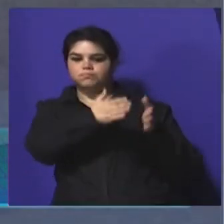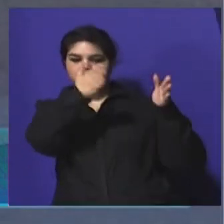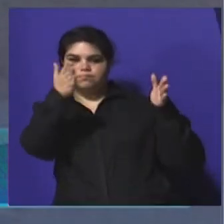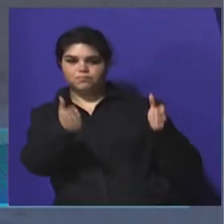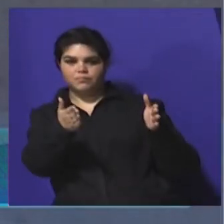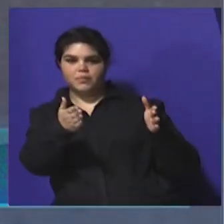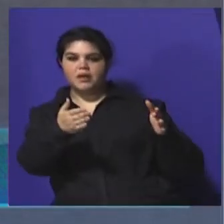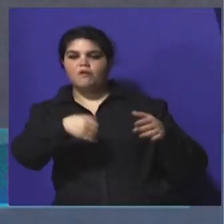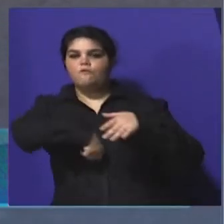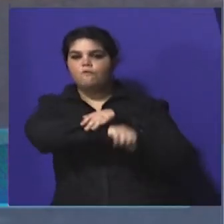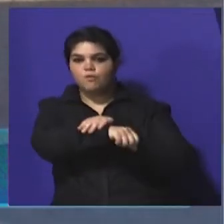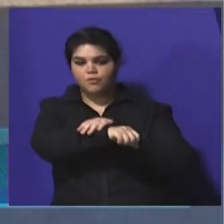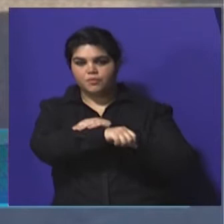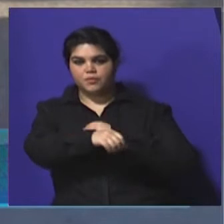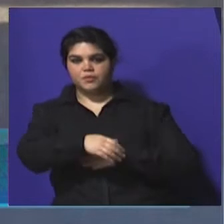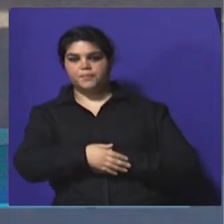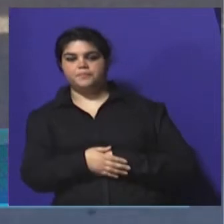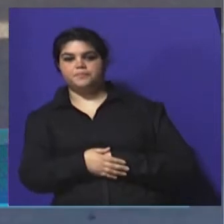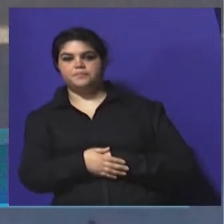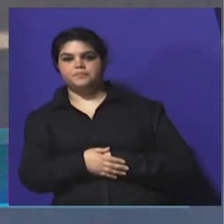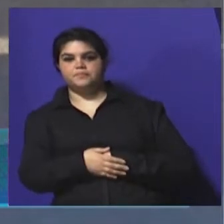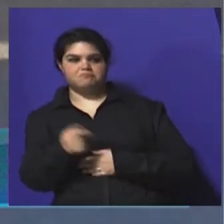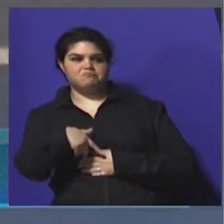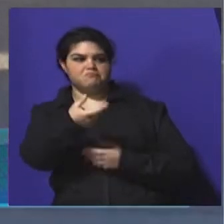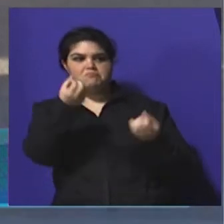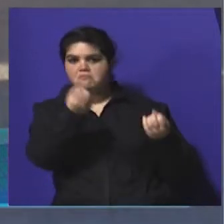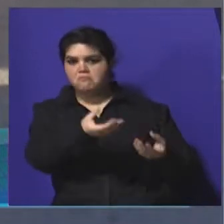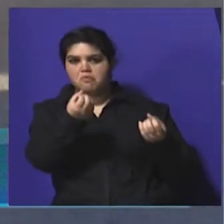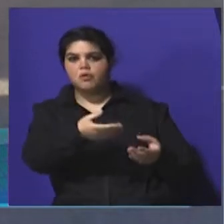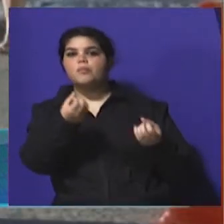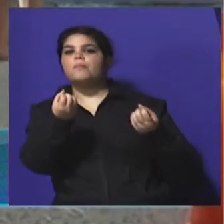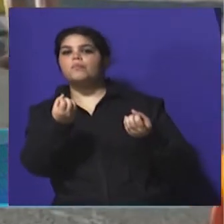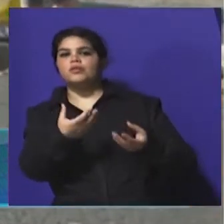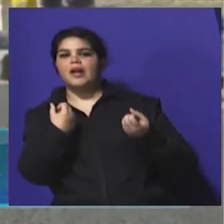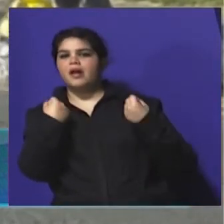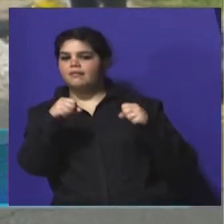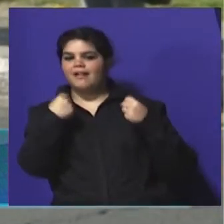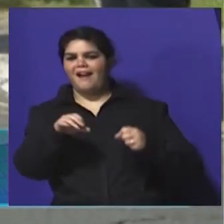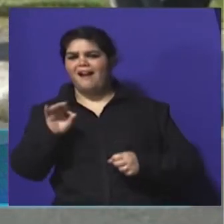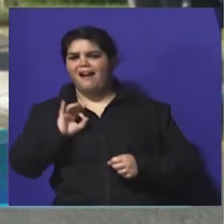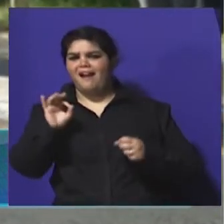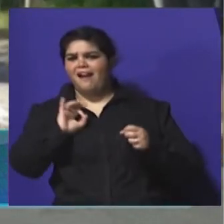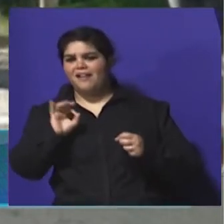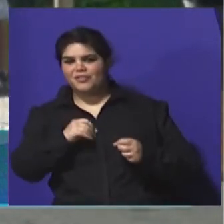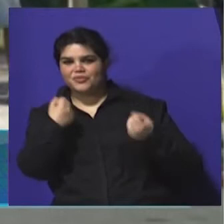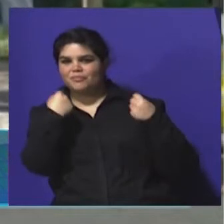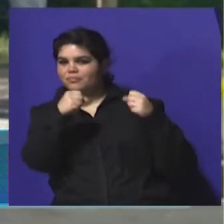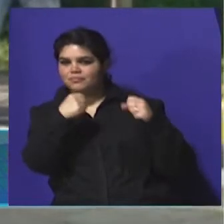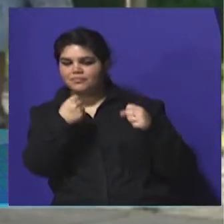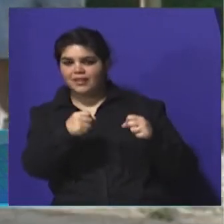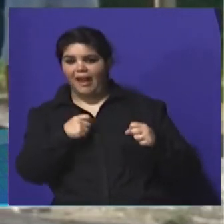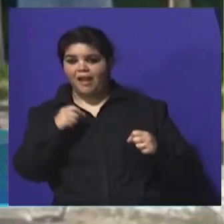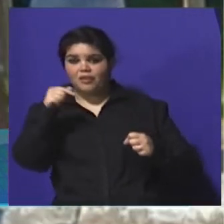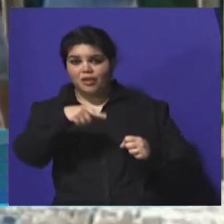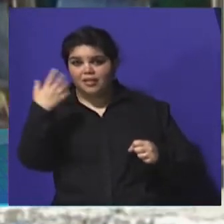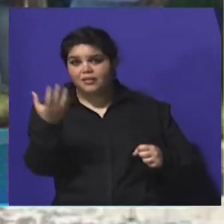fútbol ha sido muy grata porque han sido muchos años de entrenamiento y que recién está este año he tenido resultados